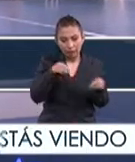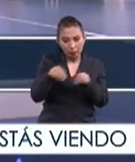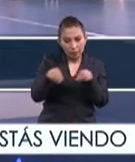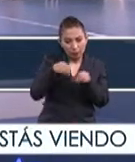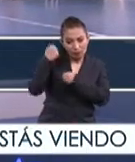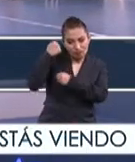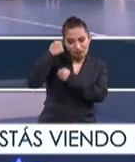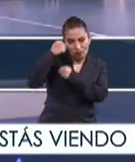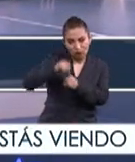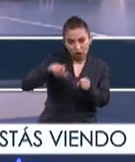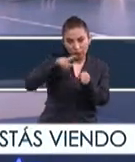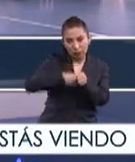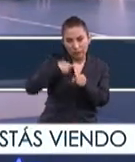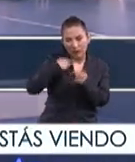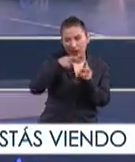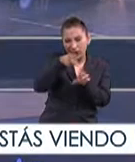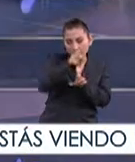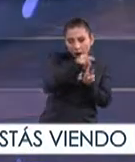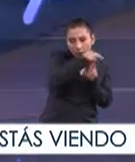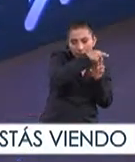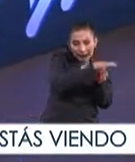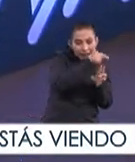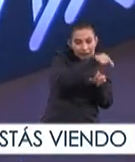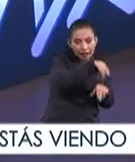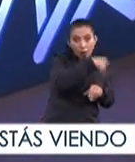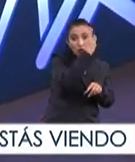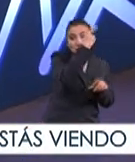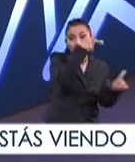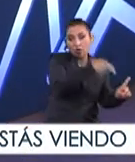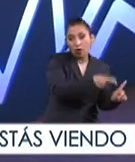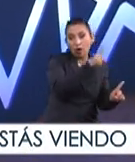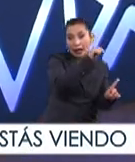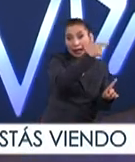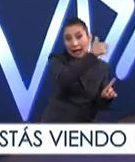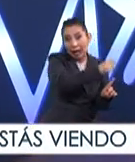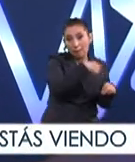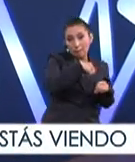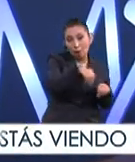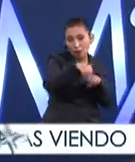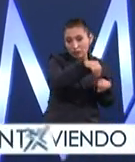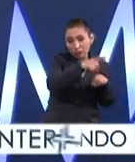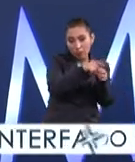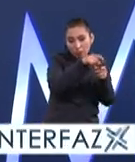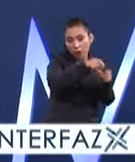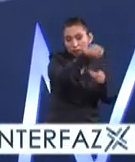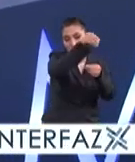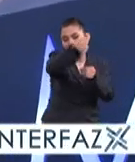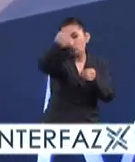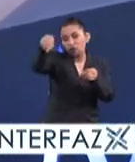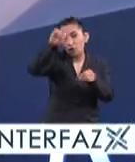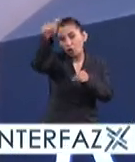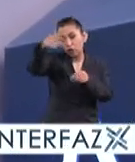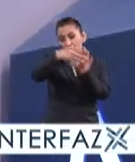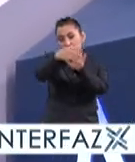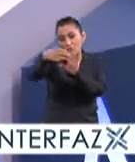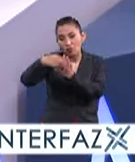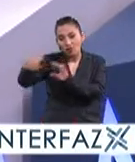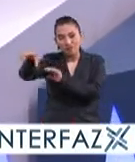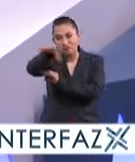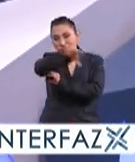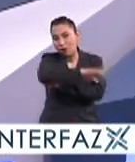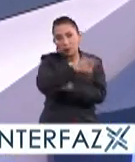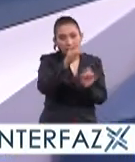movimientos sociales, aunque partimos de este movimiento que fue la Liga, pero que se ha ido expandiendo a otros movimientos que